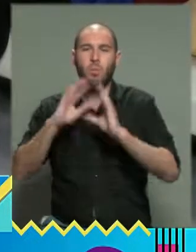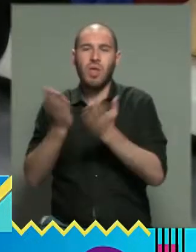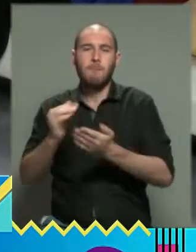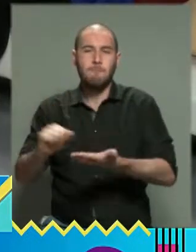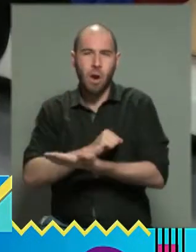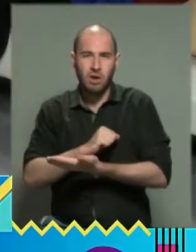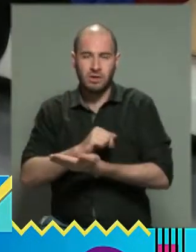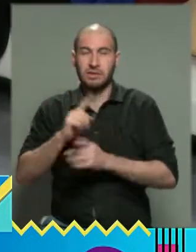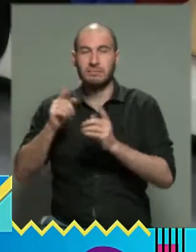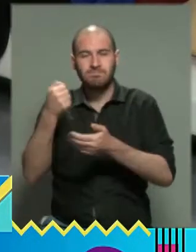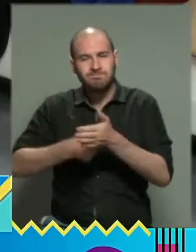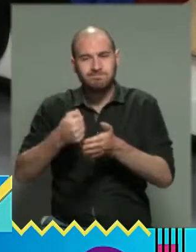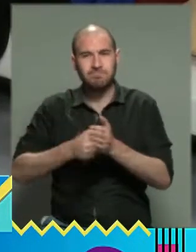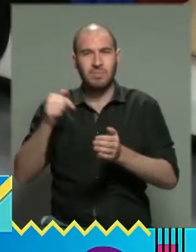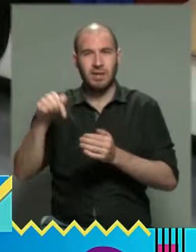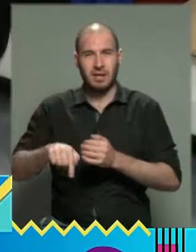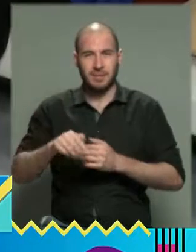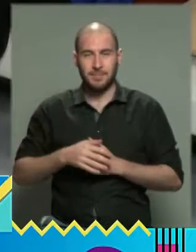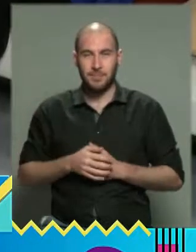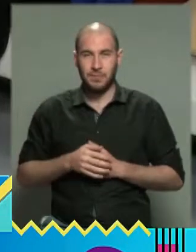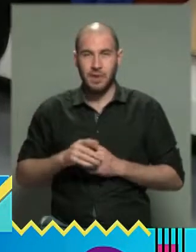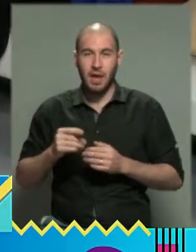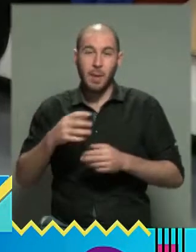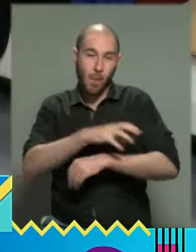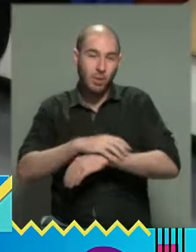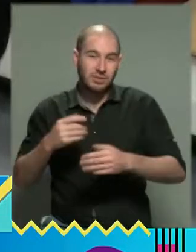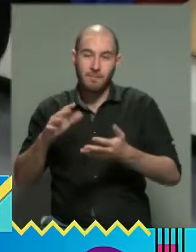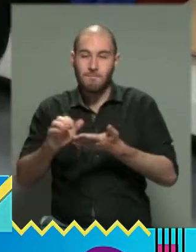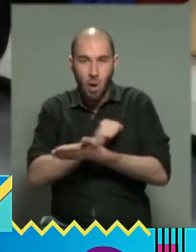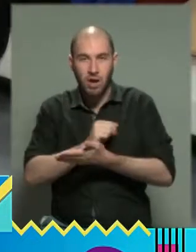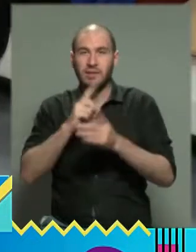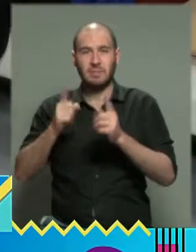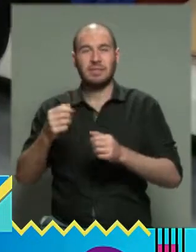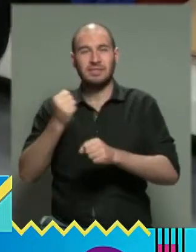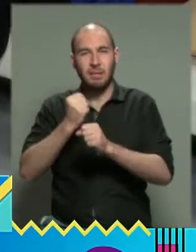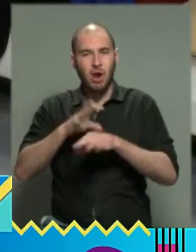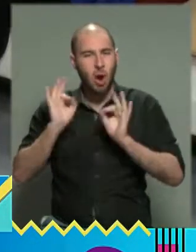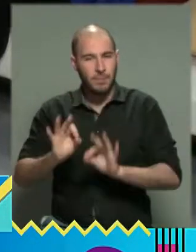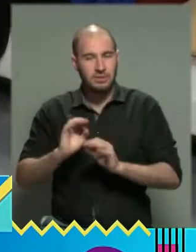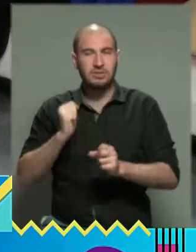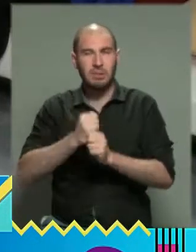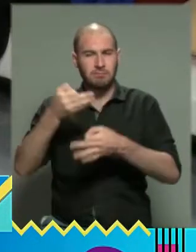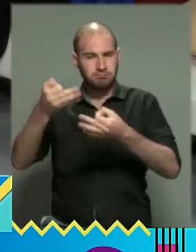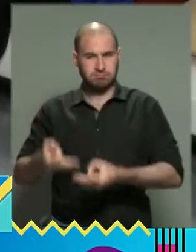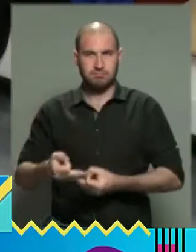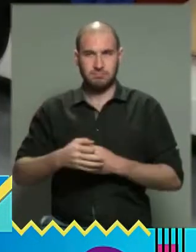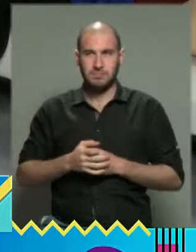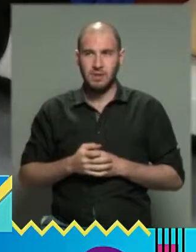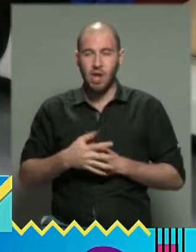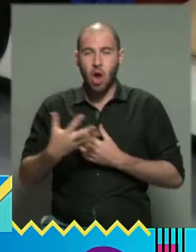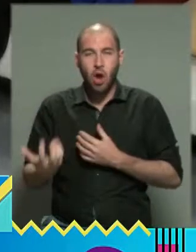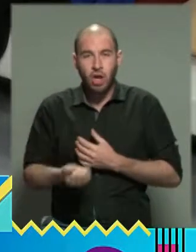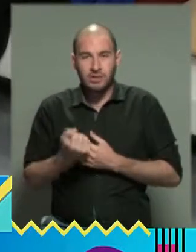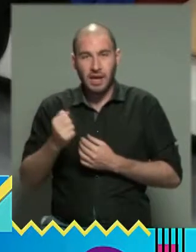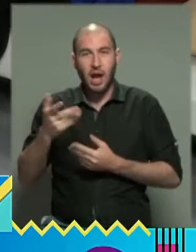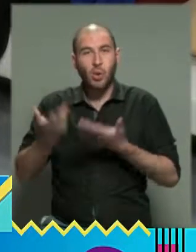para poder luchar y poder tener justamente contra la pobreza y buscar el trabajo, el pleno empleo, el trabajo decente, lograr a